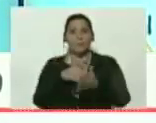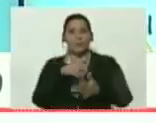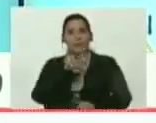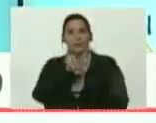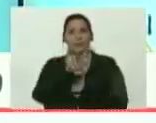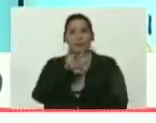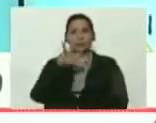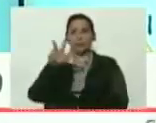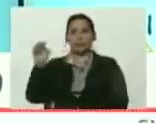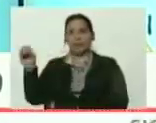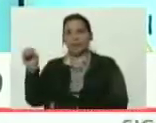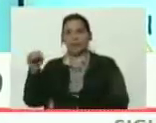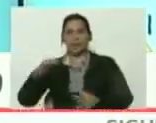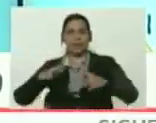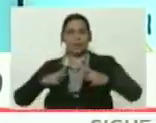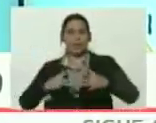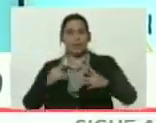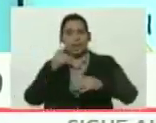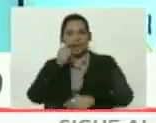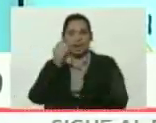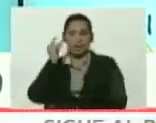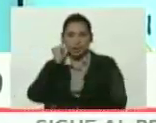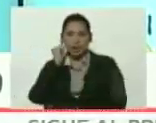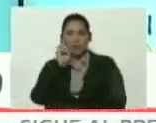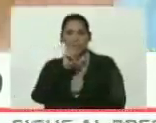23.330 recreadoras y recreadores,